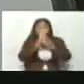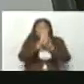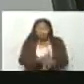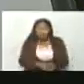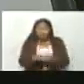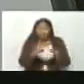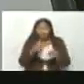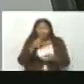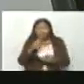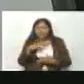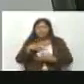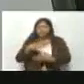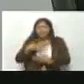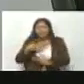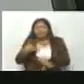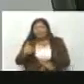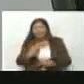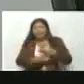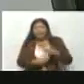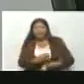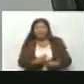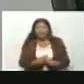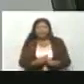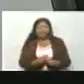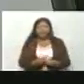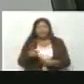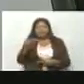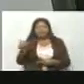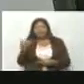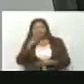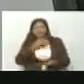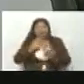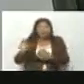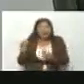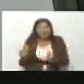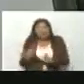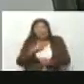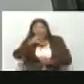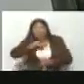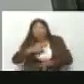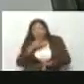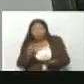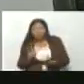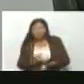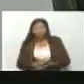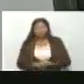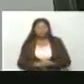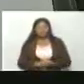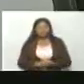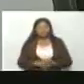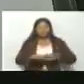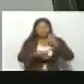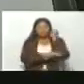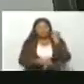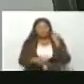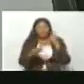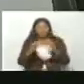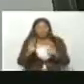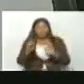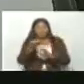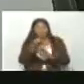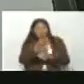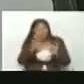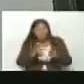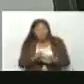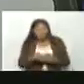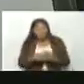esa mala intención que tienen esos apátridas que siguen todos los días de ahí tratando de dañarle la conciencia y